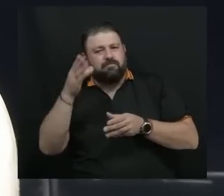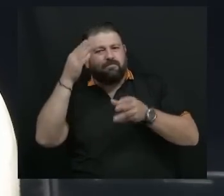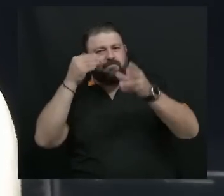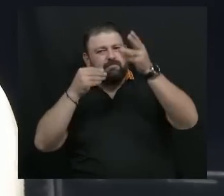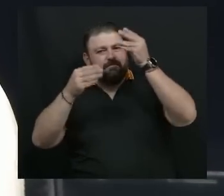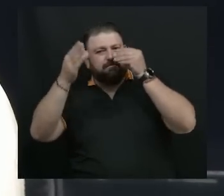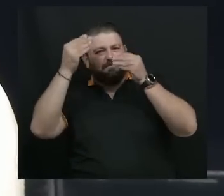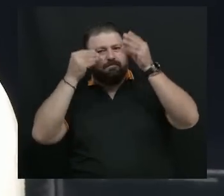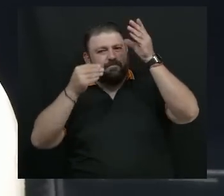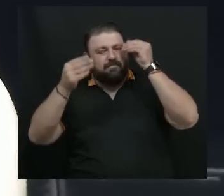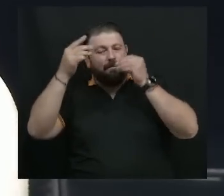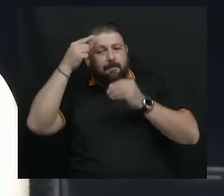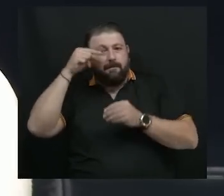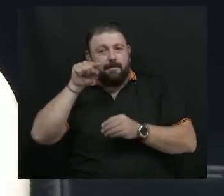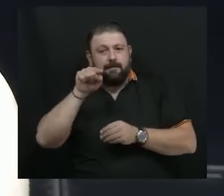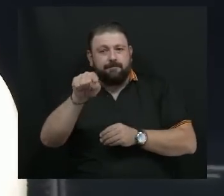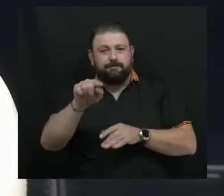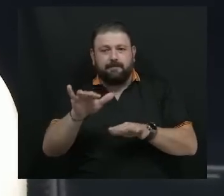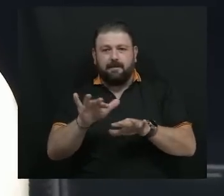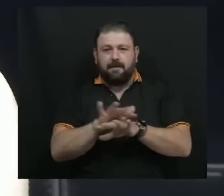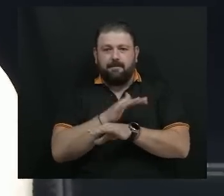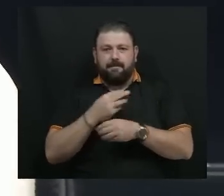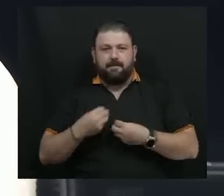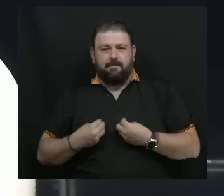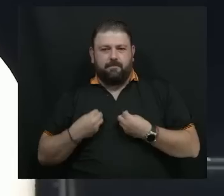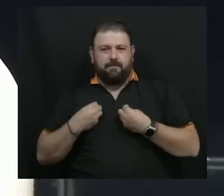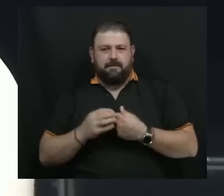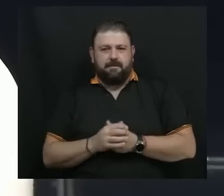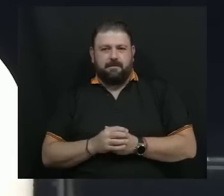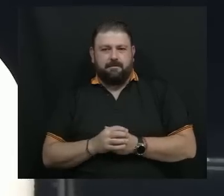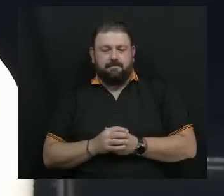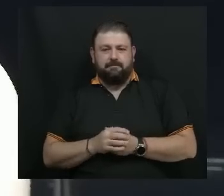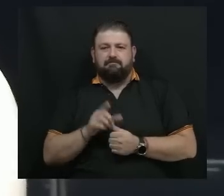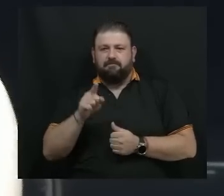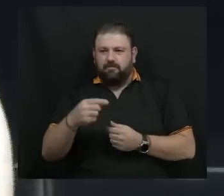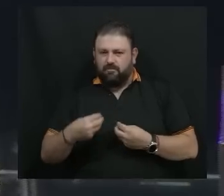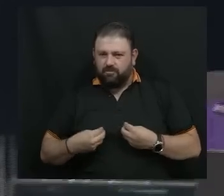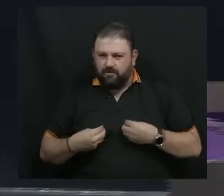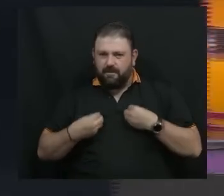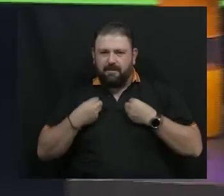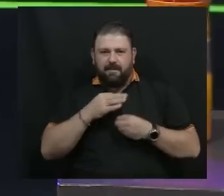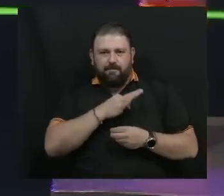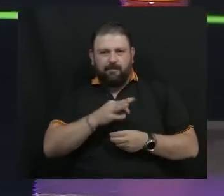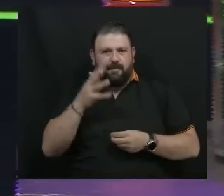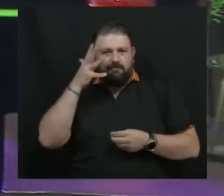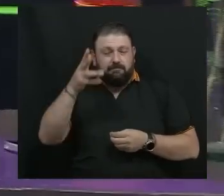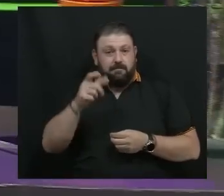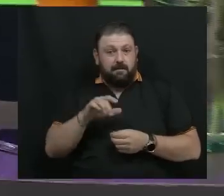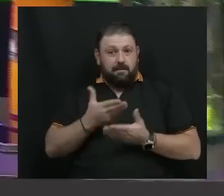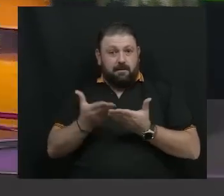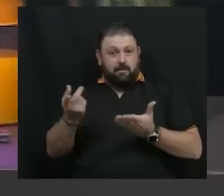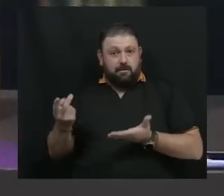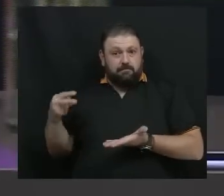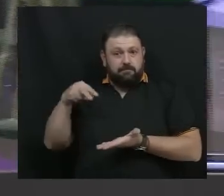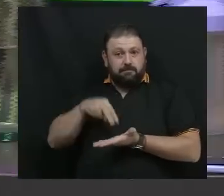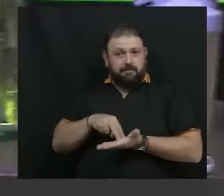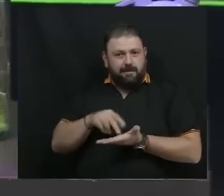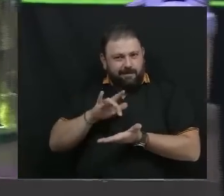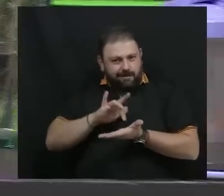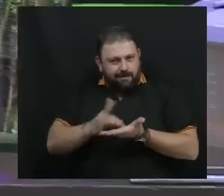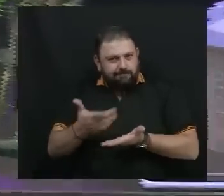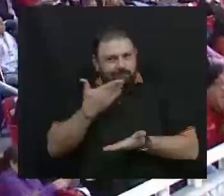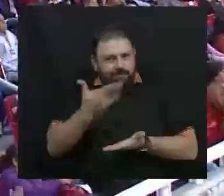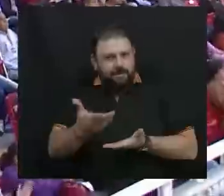porque tu vida va a ser otra después de este evento. Felicítate y agradécete por estar aquí. Date un aplauso por estar